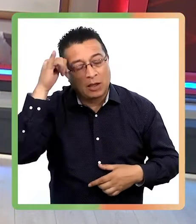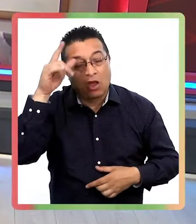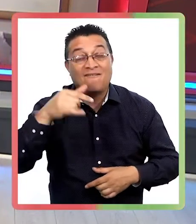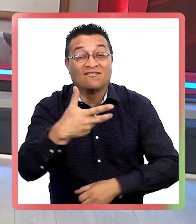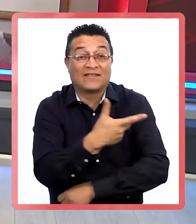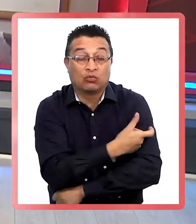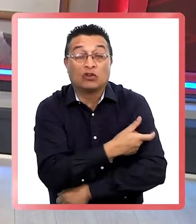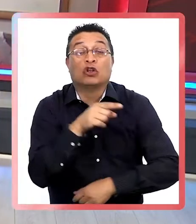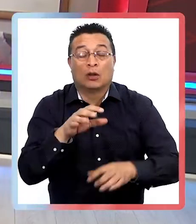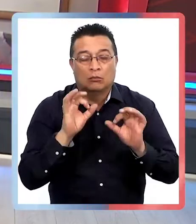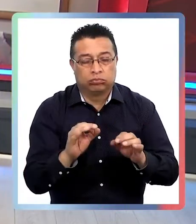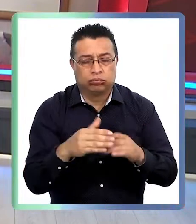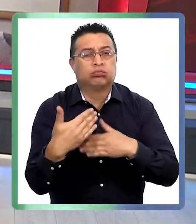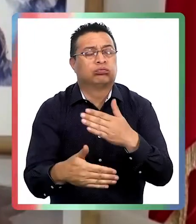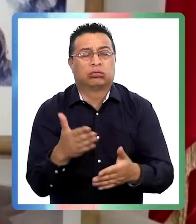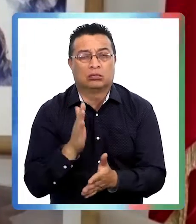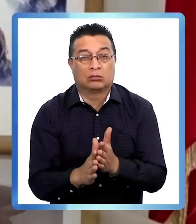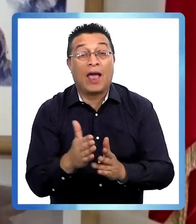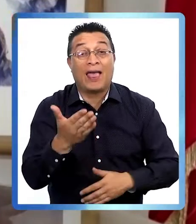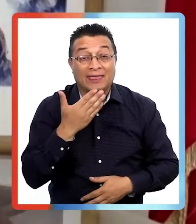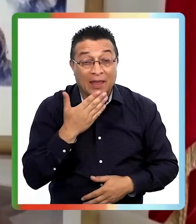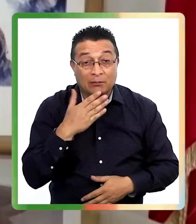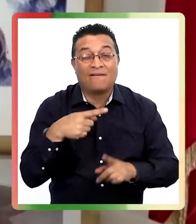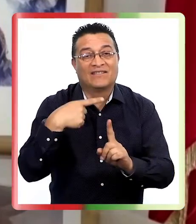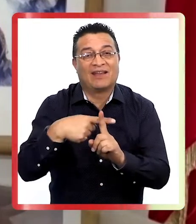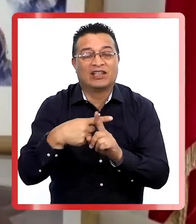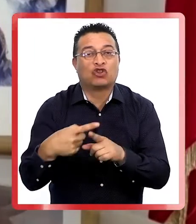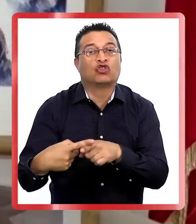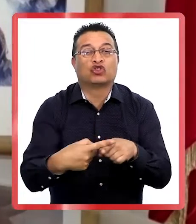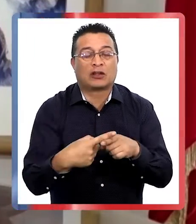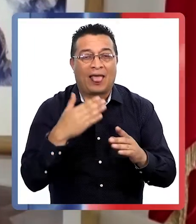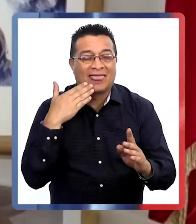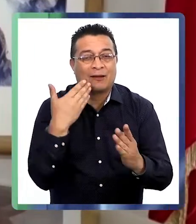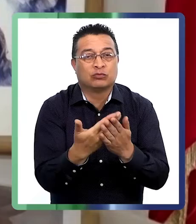más pronta recuperación económica. Y también vinieron los beneficios sociales